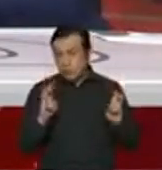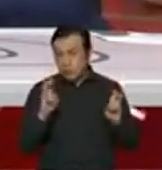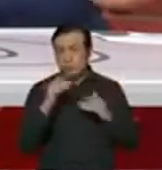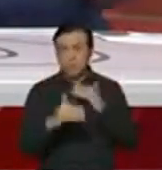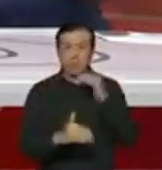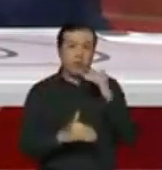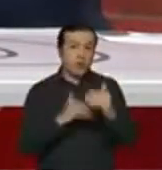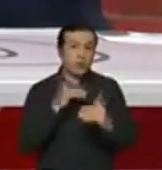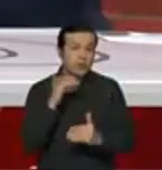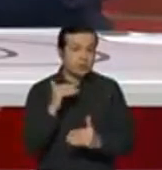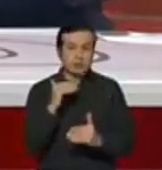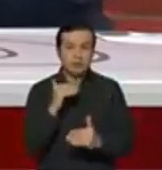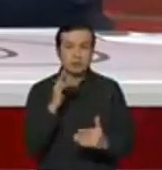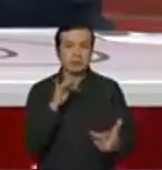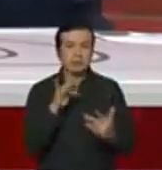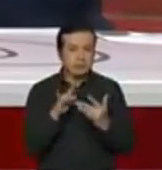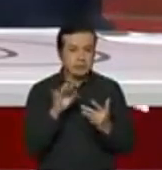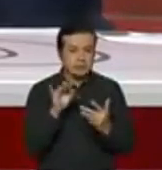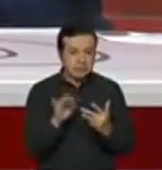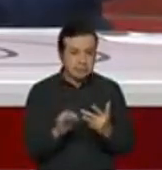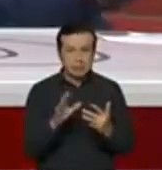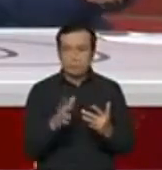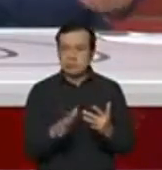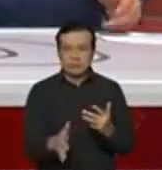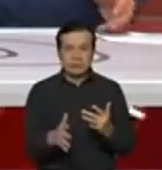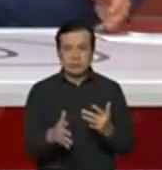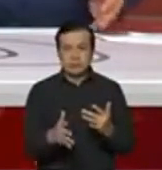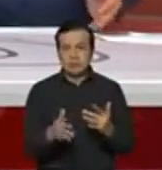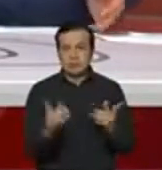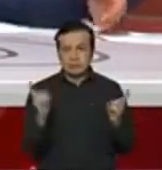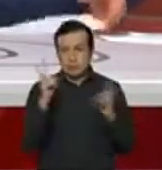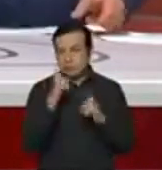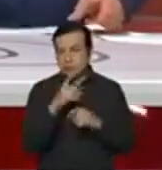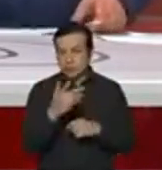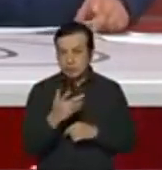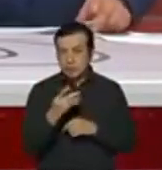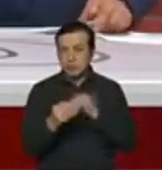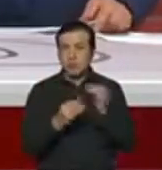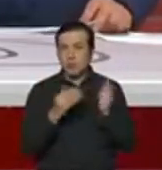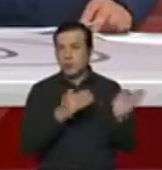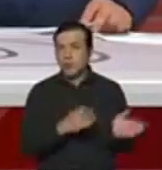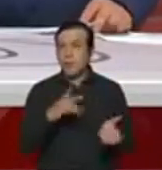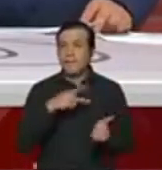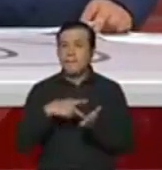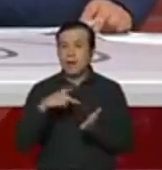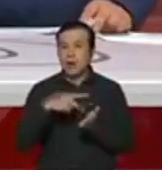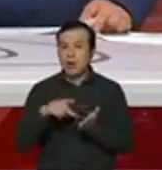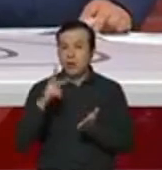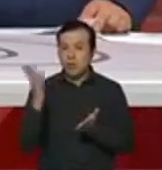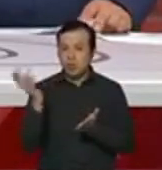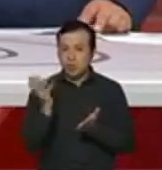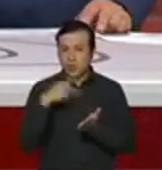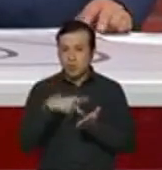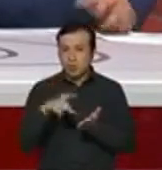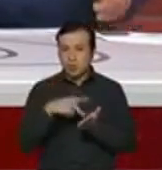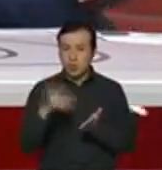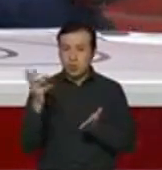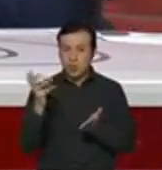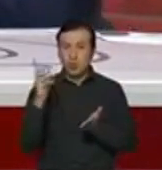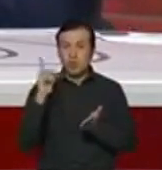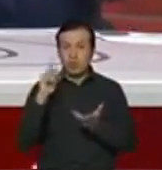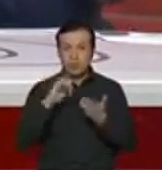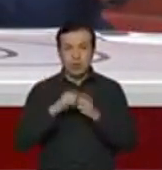procesos que no se conectan adecuadamente con este servicio de línea. ¿Qué es lo que pasa con el pago de las pensiones a los jubilados? Ese también es